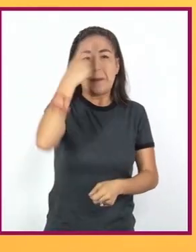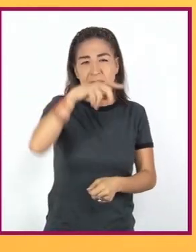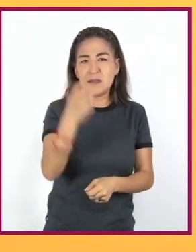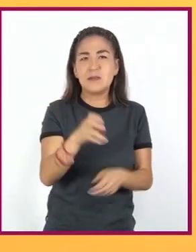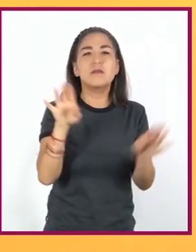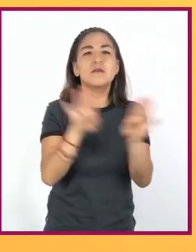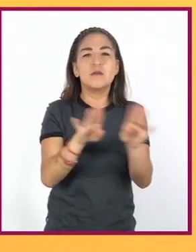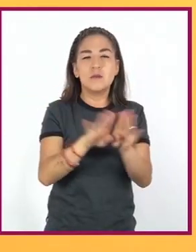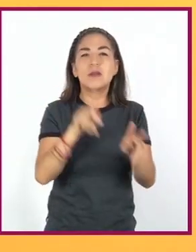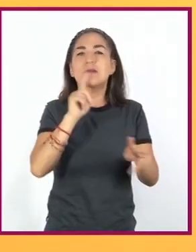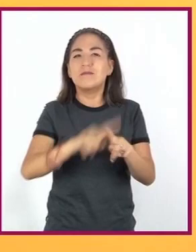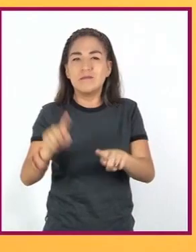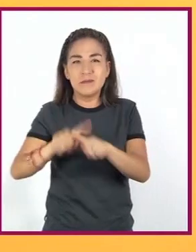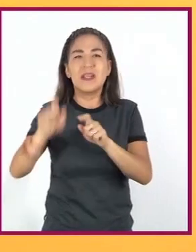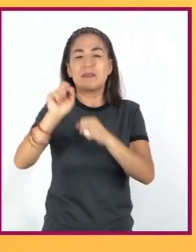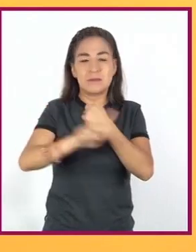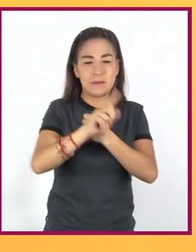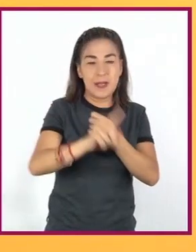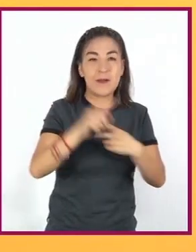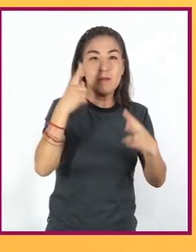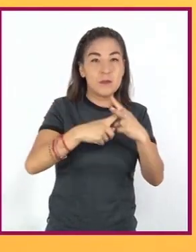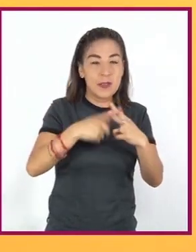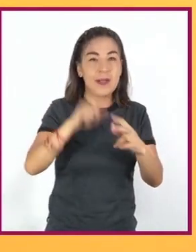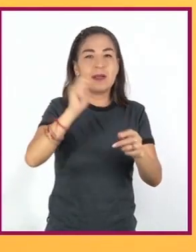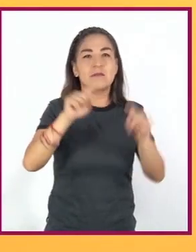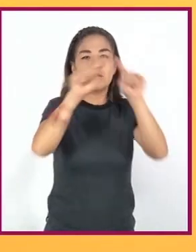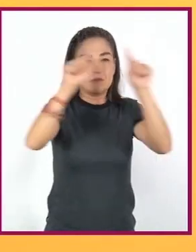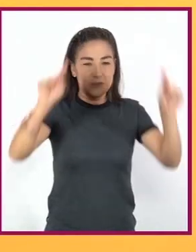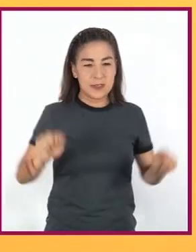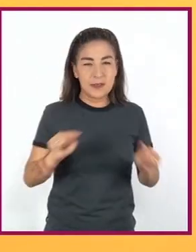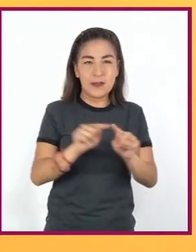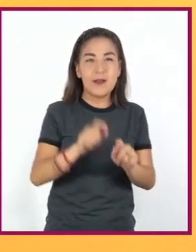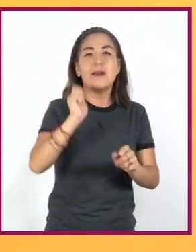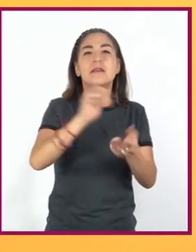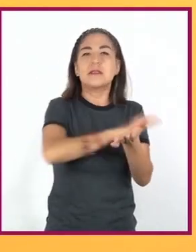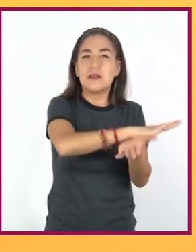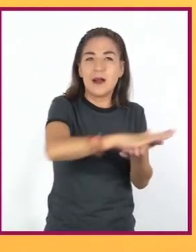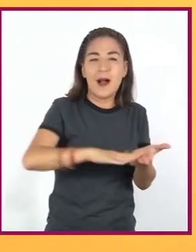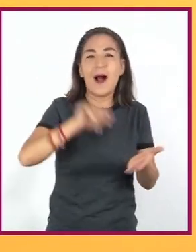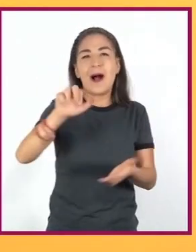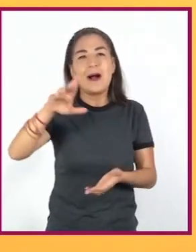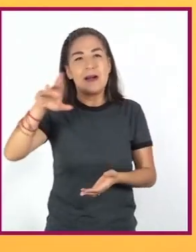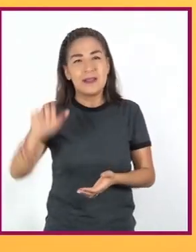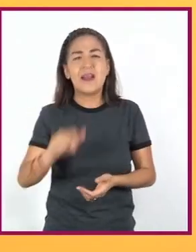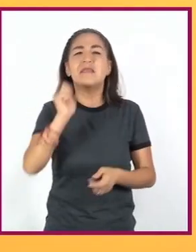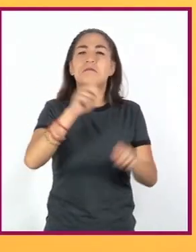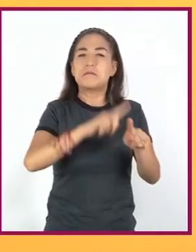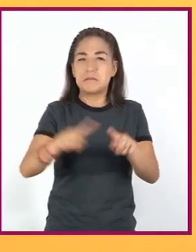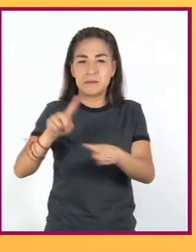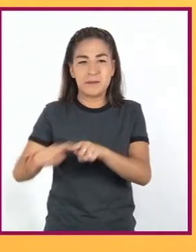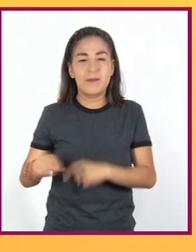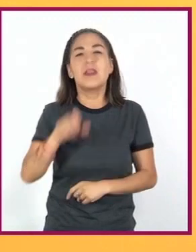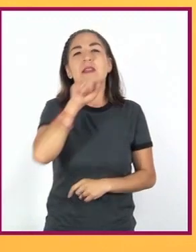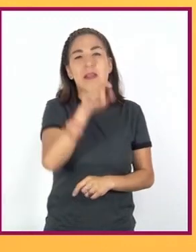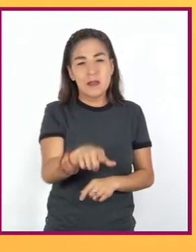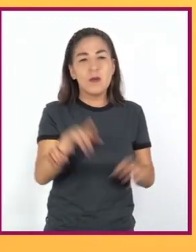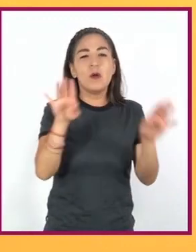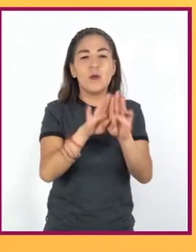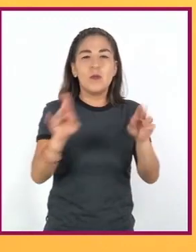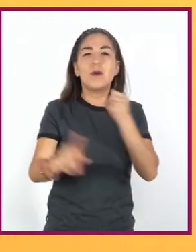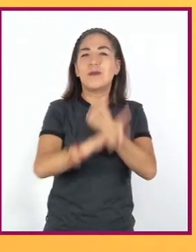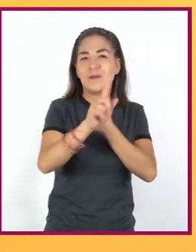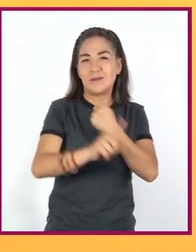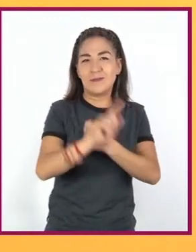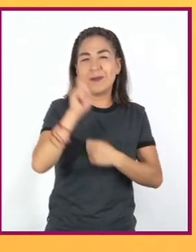que impliquen el cálculo de área y el perímetro de figuras geométricas en diversas situaciones. De igual manera, resolveremos